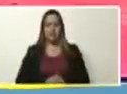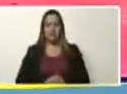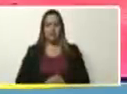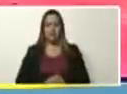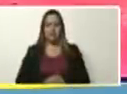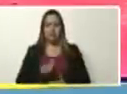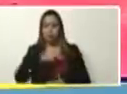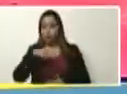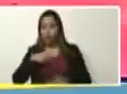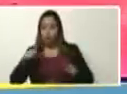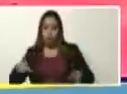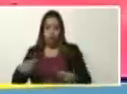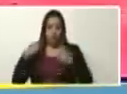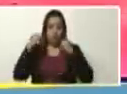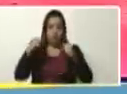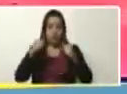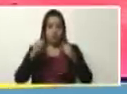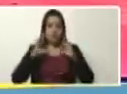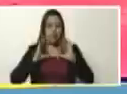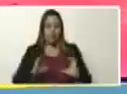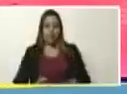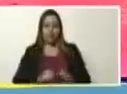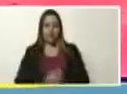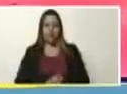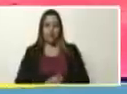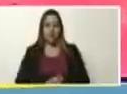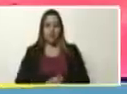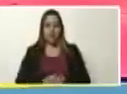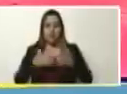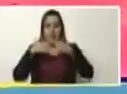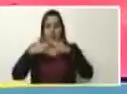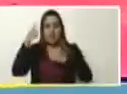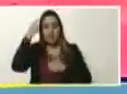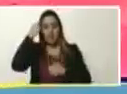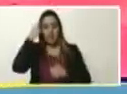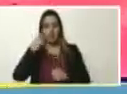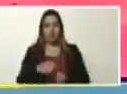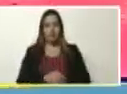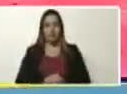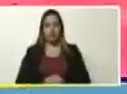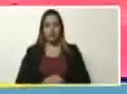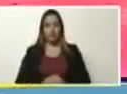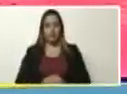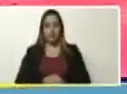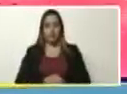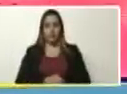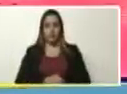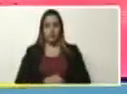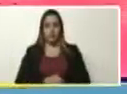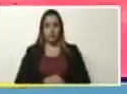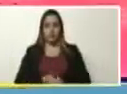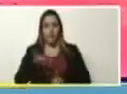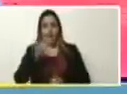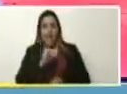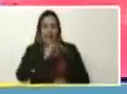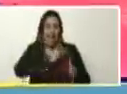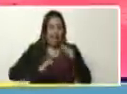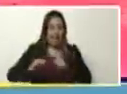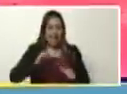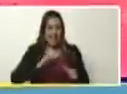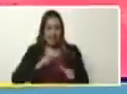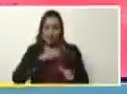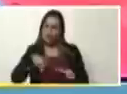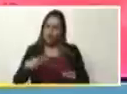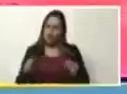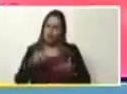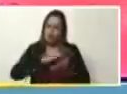hemos recuperado la vitalidad del cuerpo, del cerebro. Ah, tenemos las heridas, las